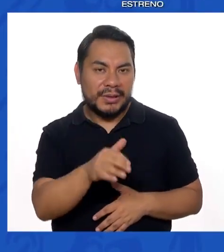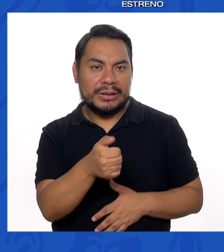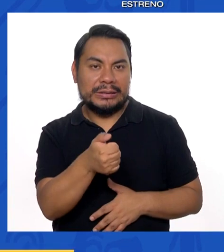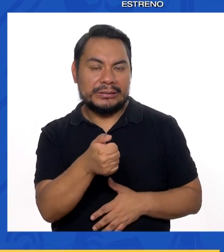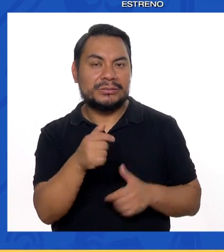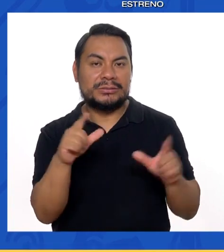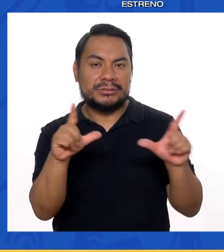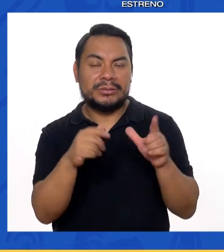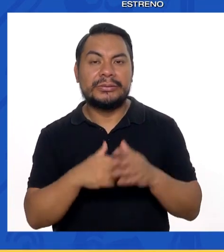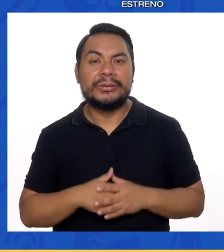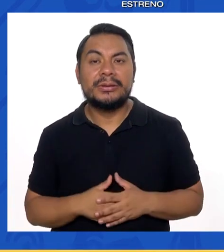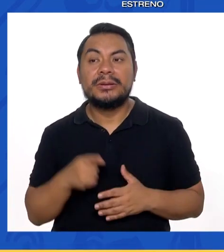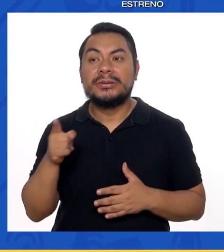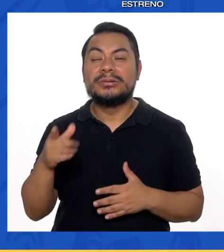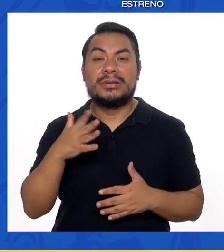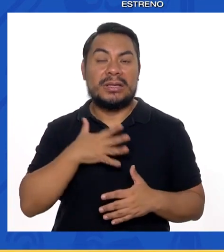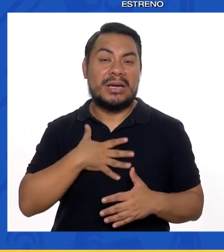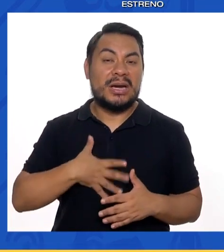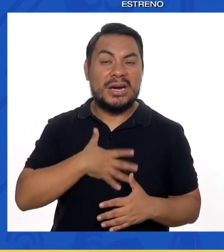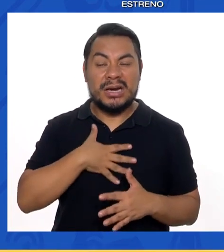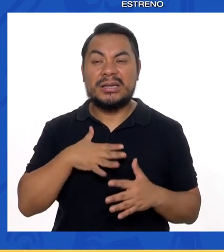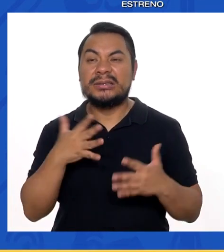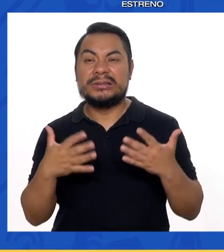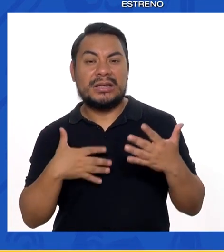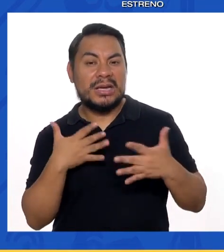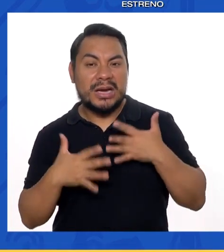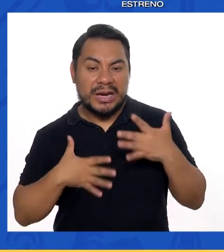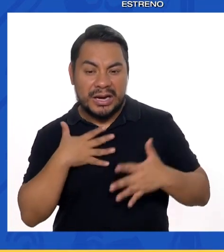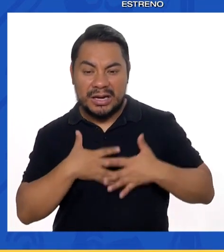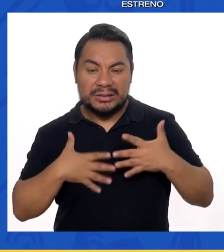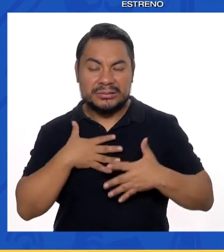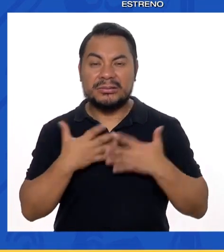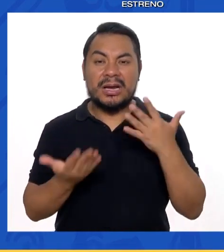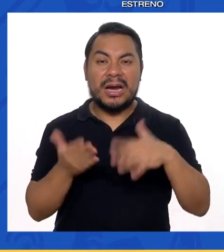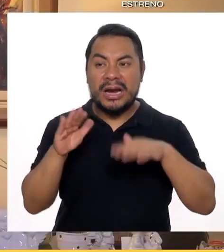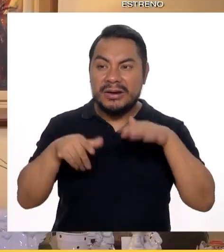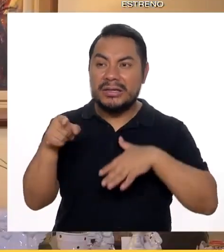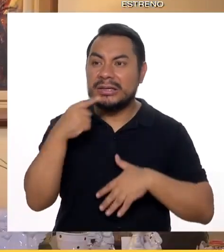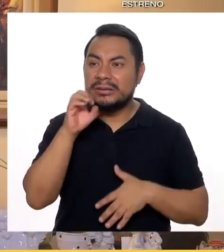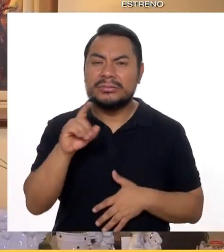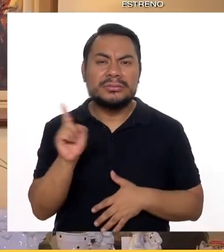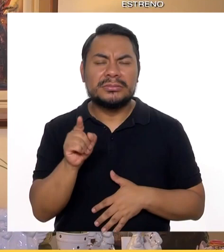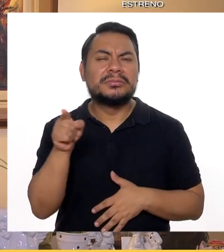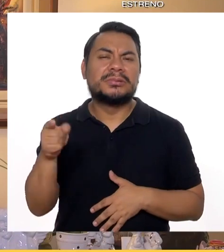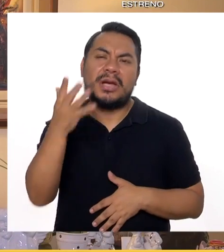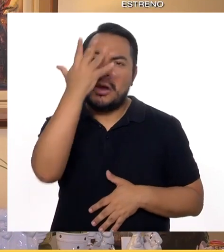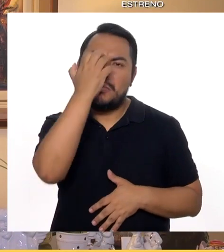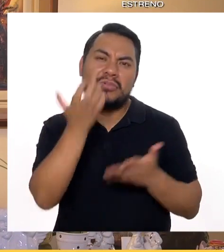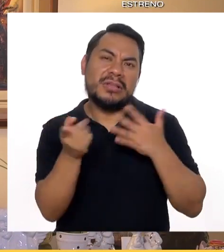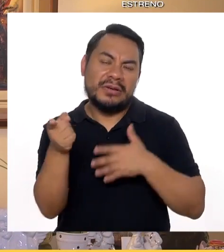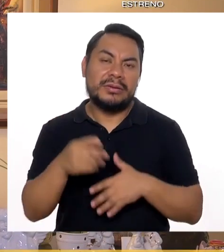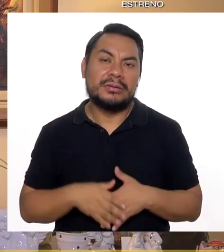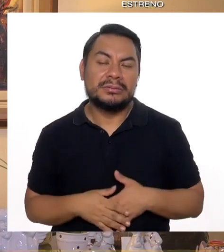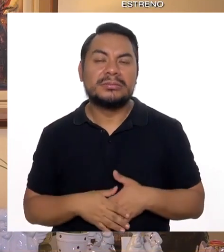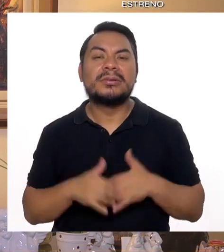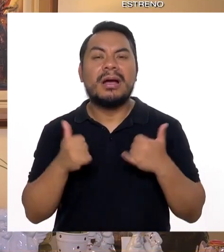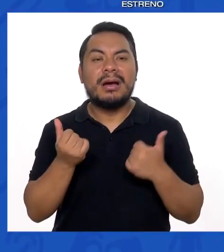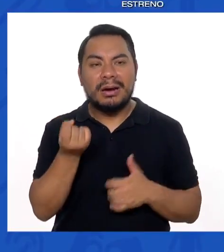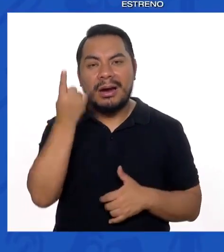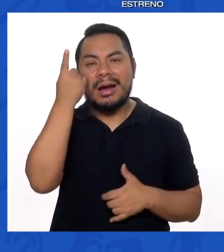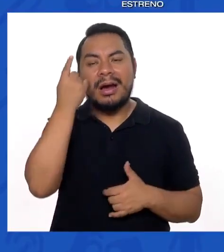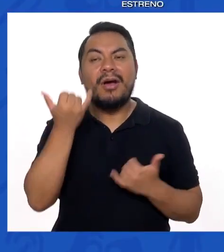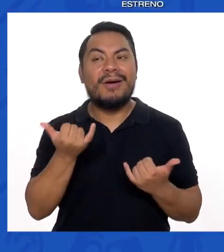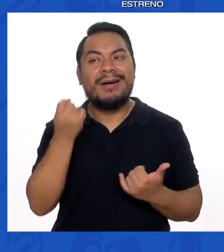bajarlo. Sus estados, a veces sus estados de ánimo, a veces nosotros decíamos, bueno, estará molesto. Ahora